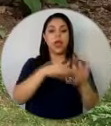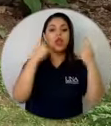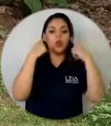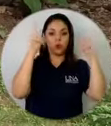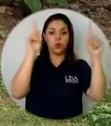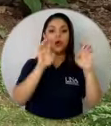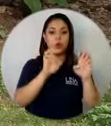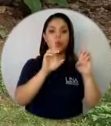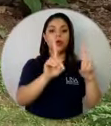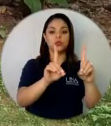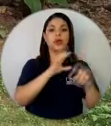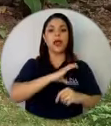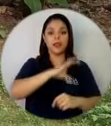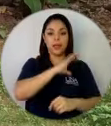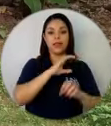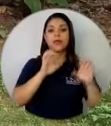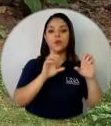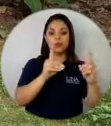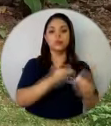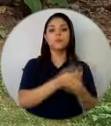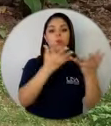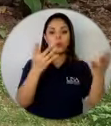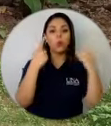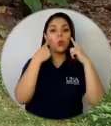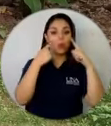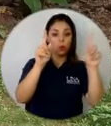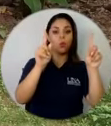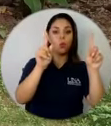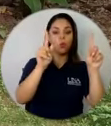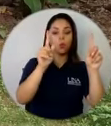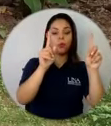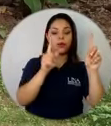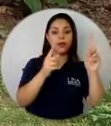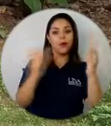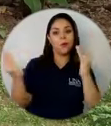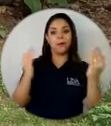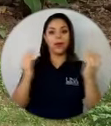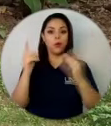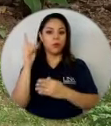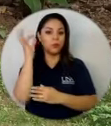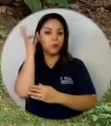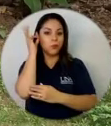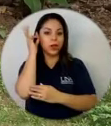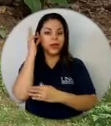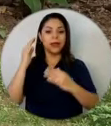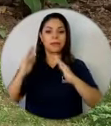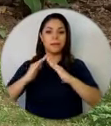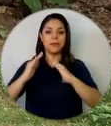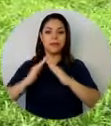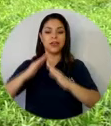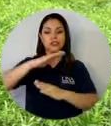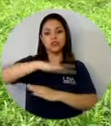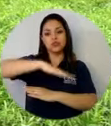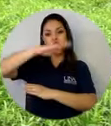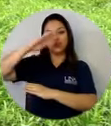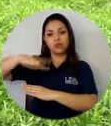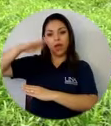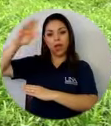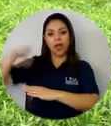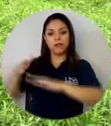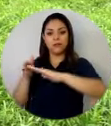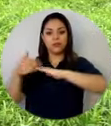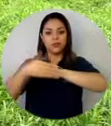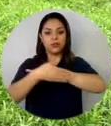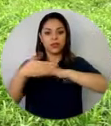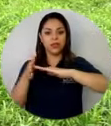una educación de calidad, a una educación pública, por ejemplo, a una mujer que vive en zonas rurales, en zonas costeras,